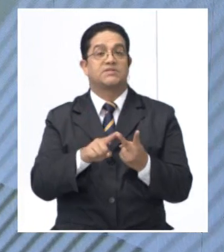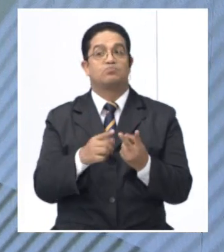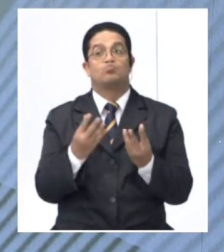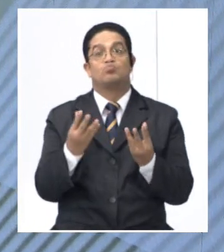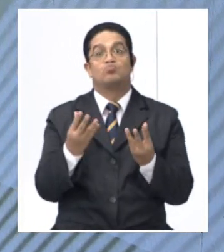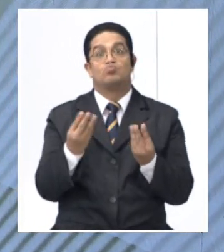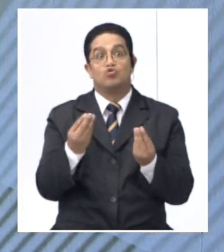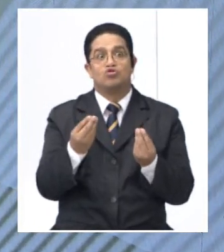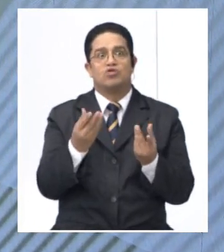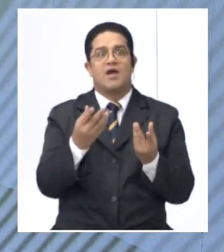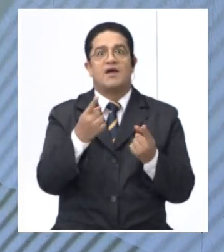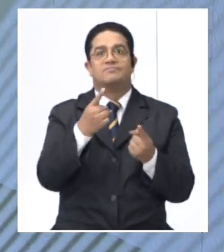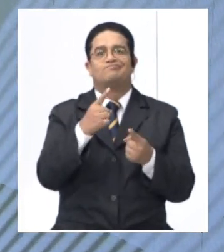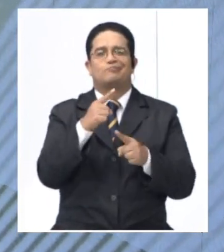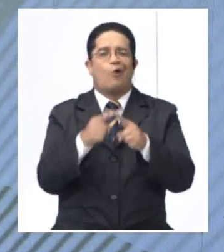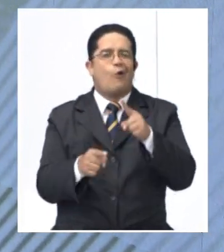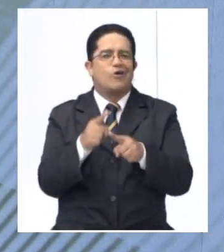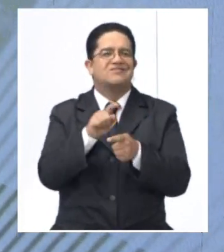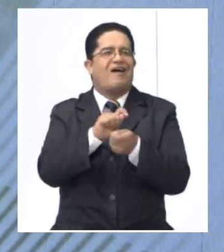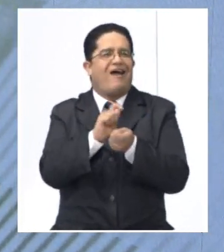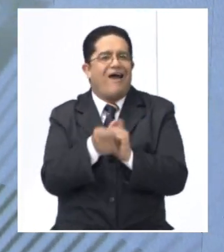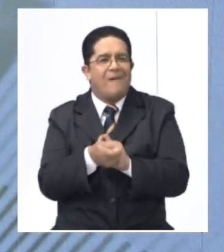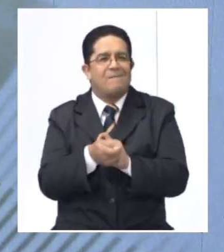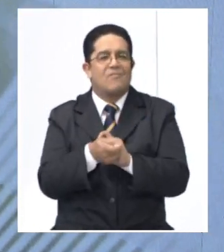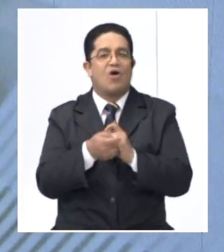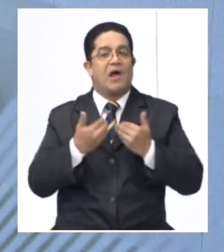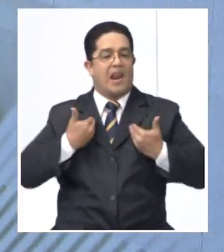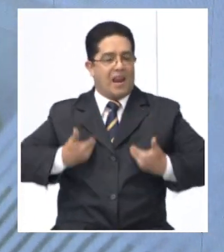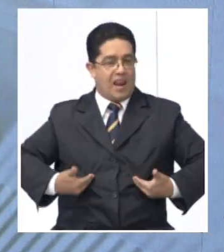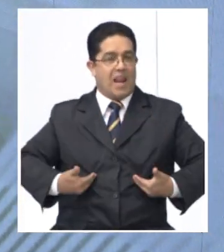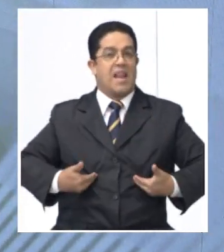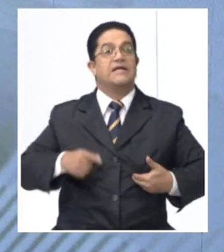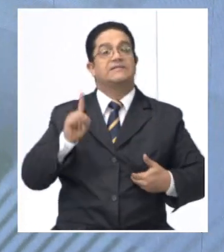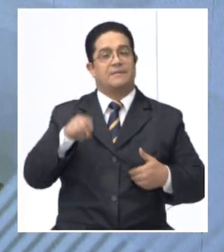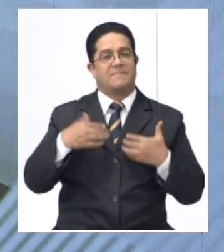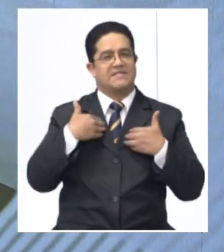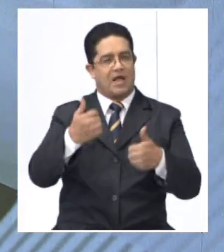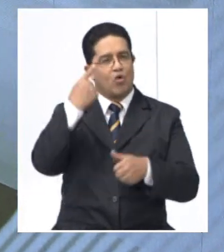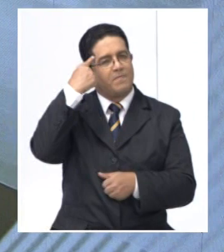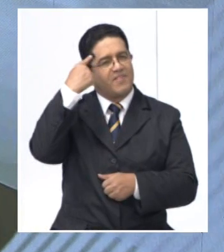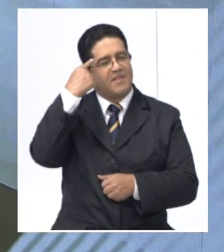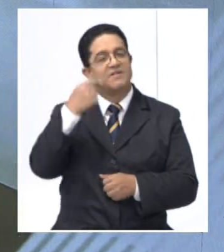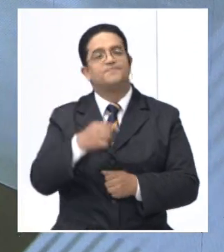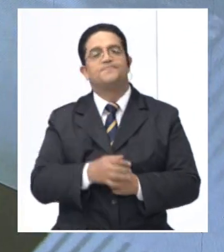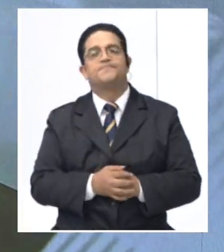los resultados no solamente en el organismo, sino también en la salud mental.